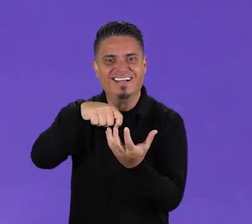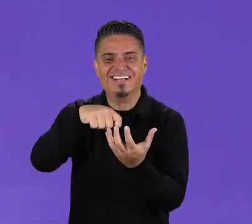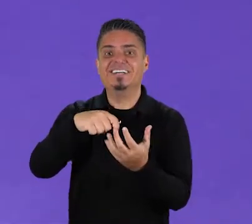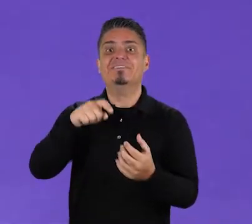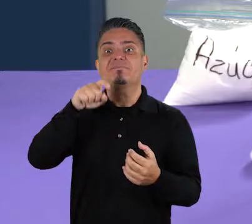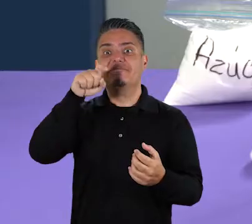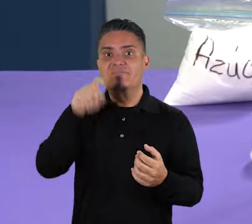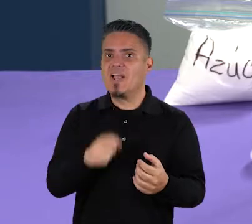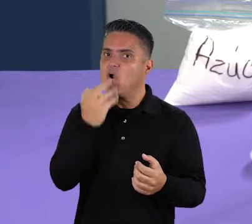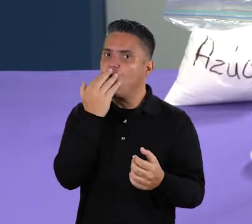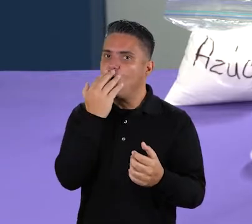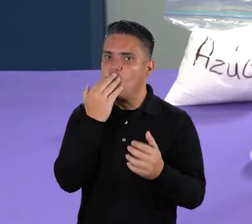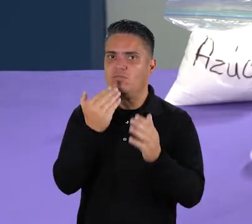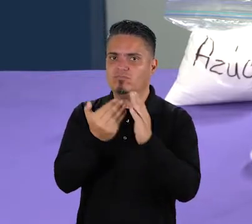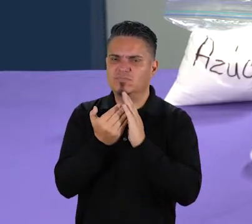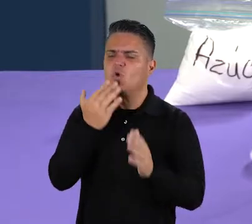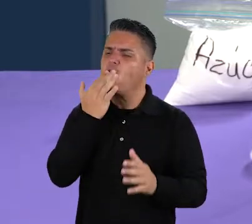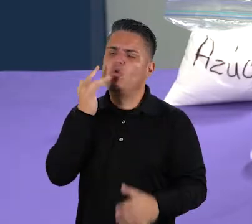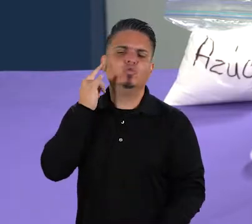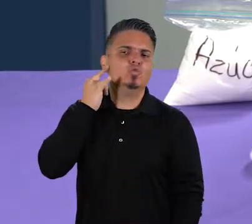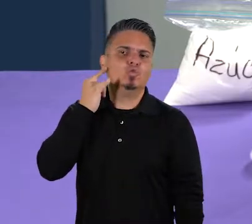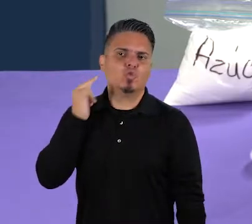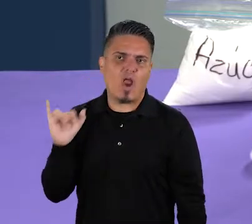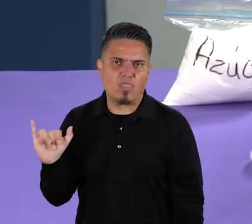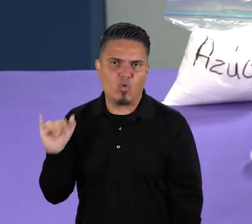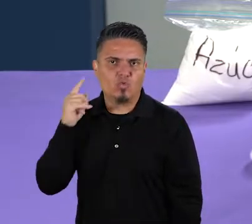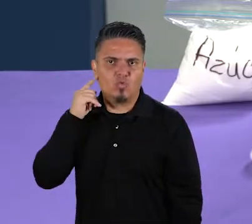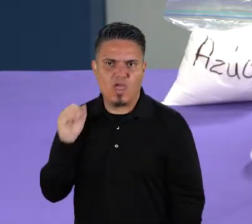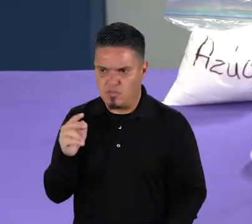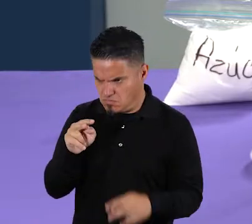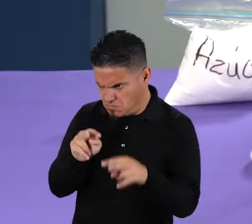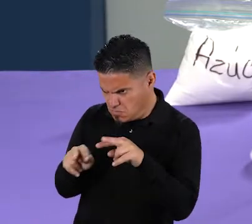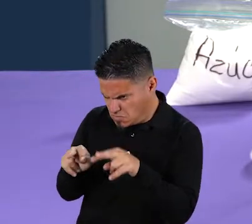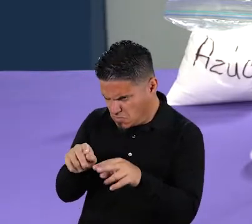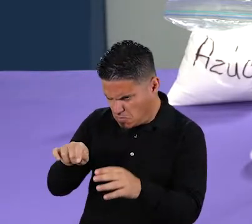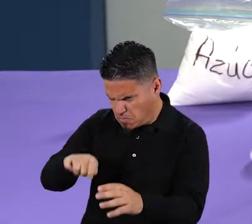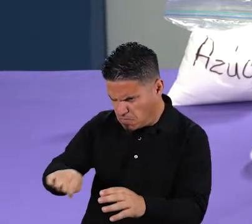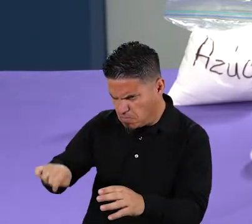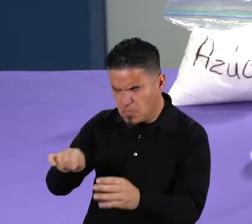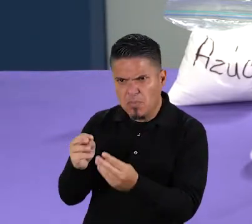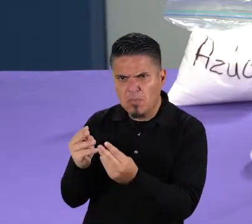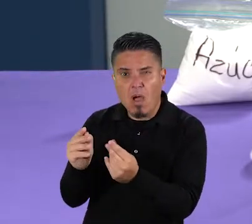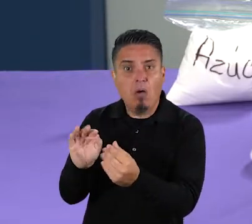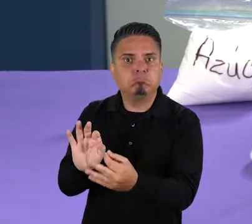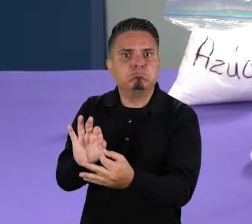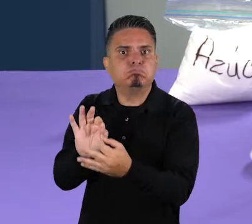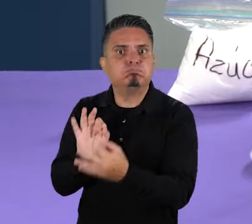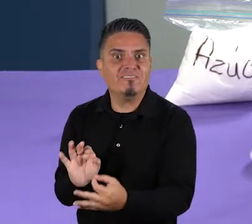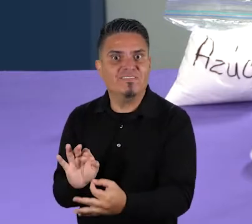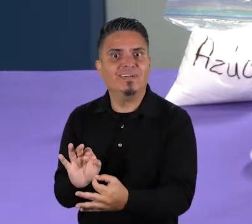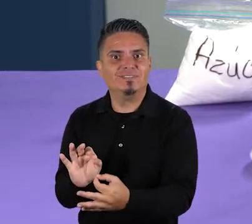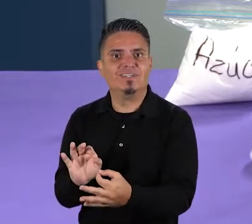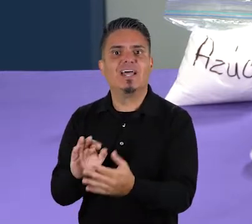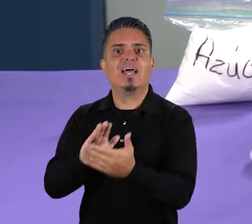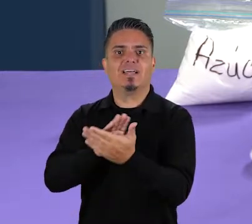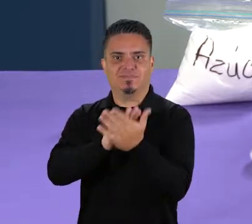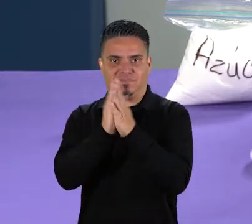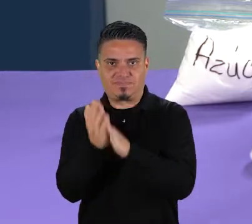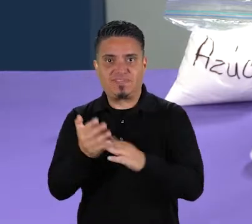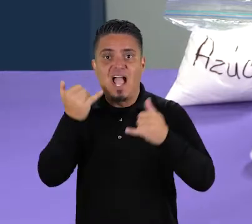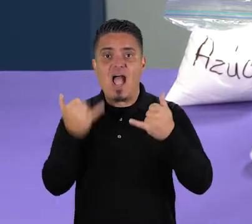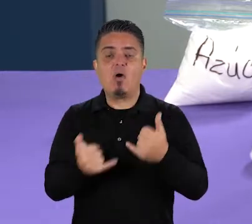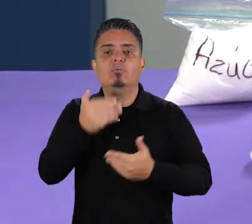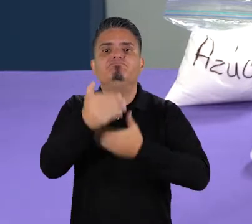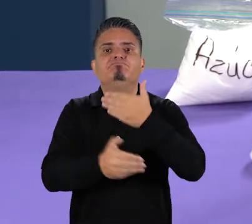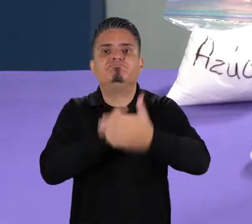casi perfecto para que esté en su punto. Vamos a pasar por un proceso químico observando el azúcar